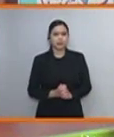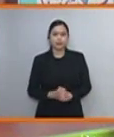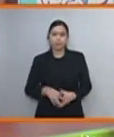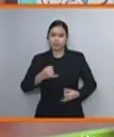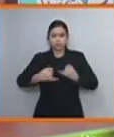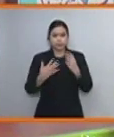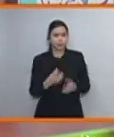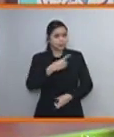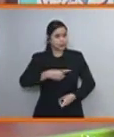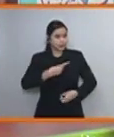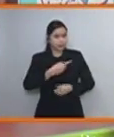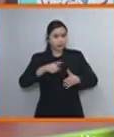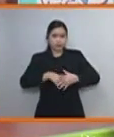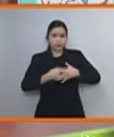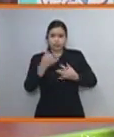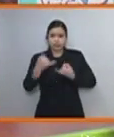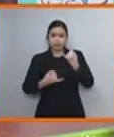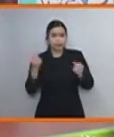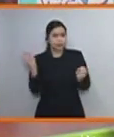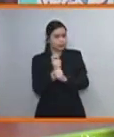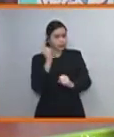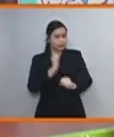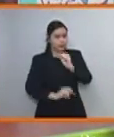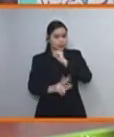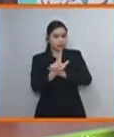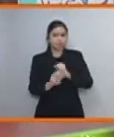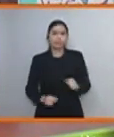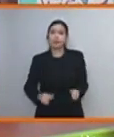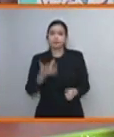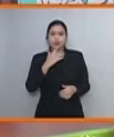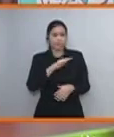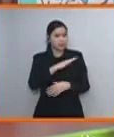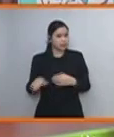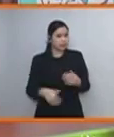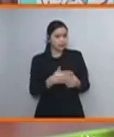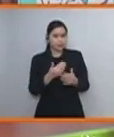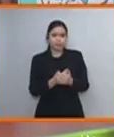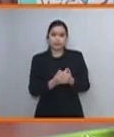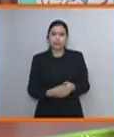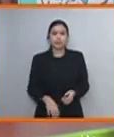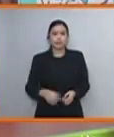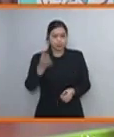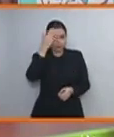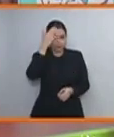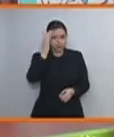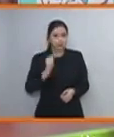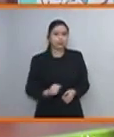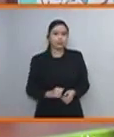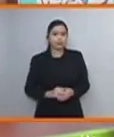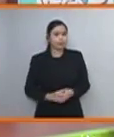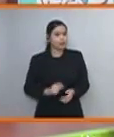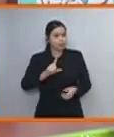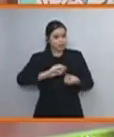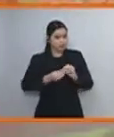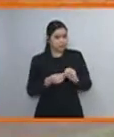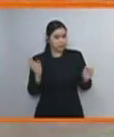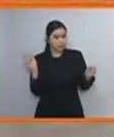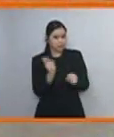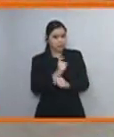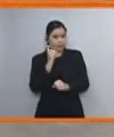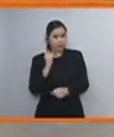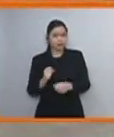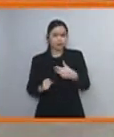Jugadores, la diversión continúa pegando y ganando con Pegatrias, así que les deseo muchísima suerte porque conoceremos el primer número